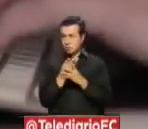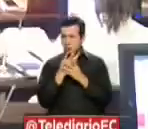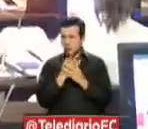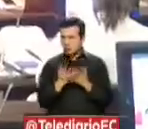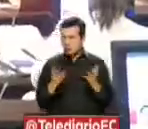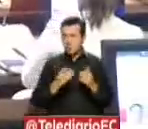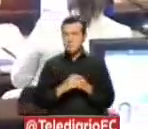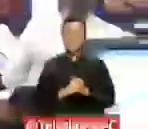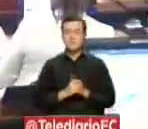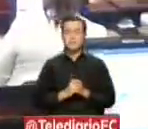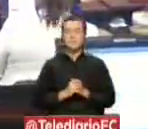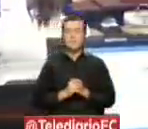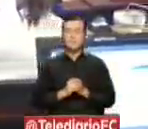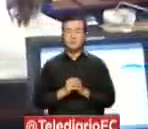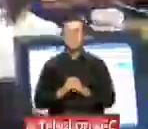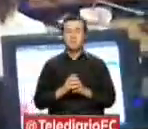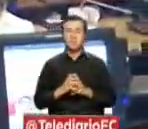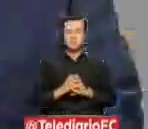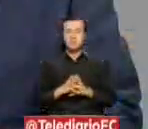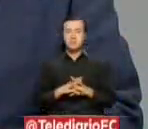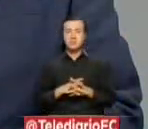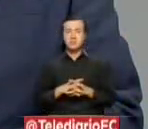libertad. Alexis Moncayo, Telediario.